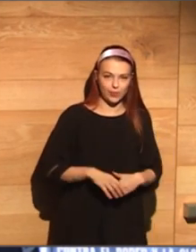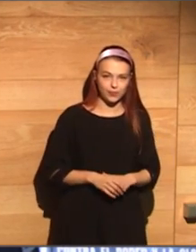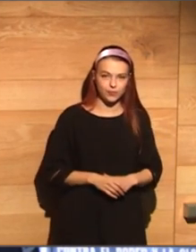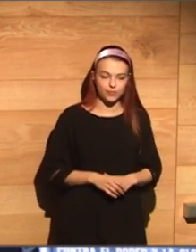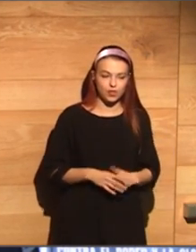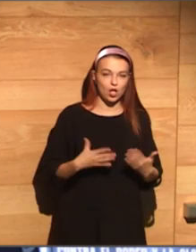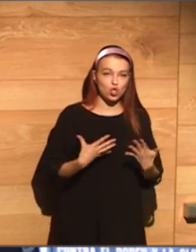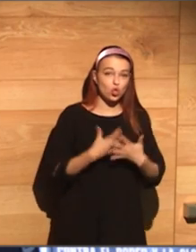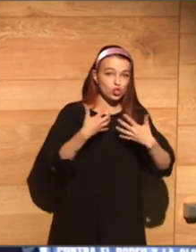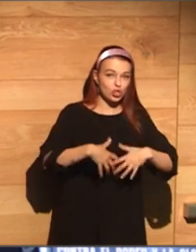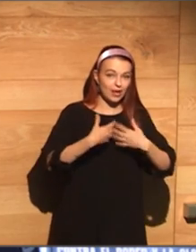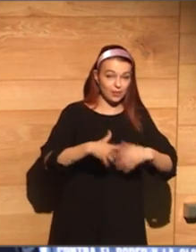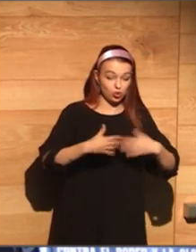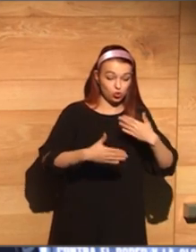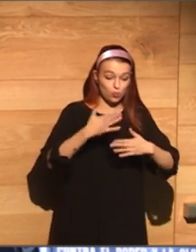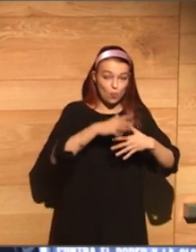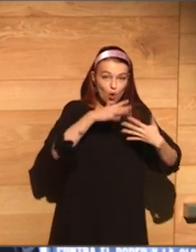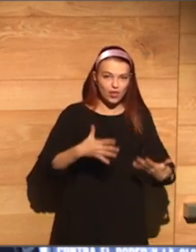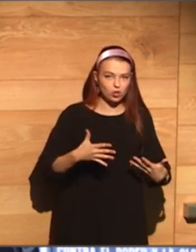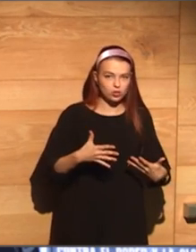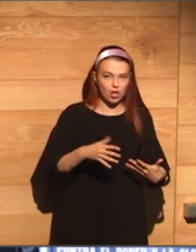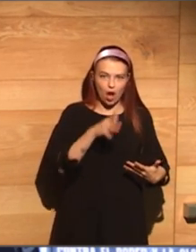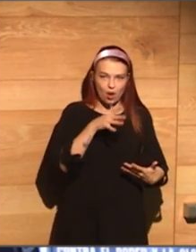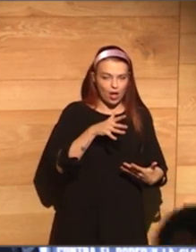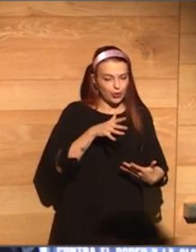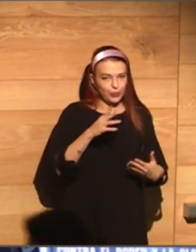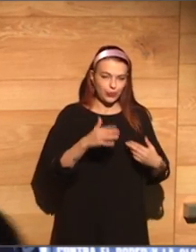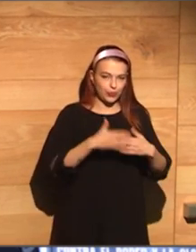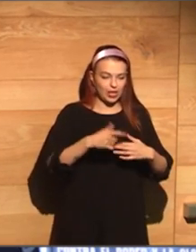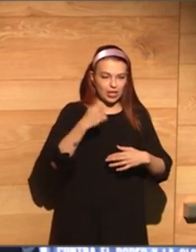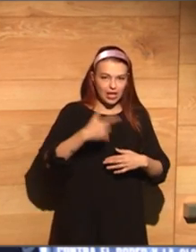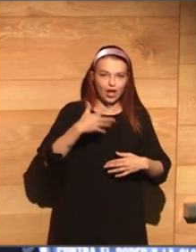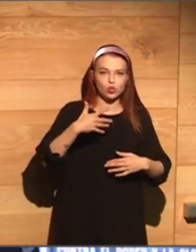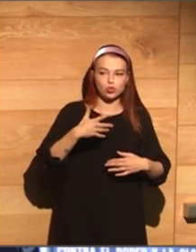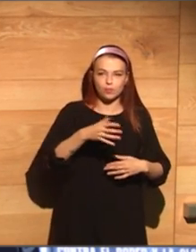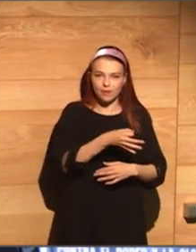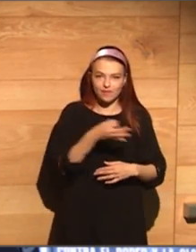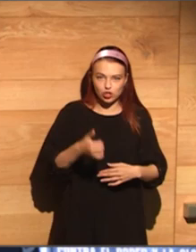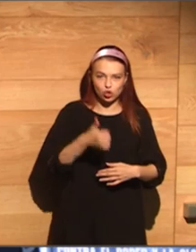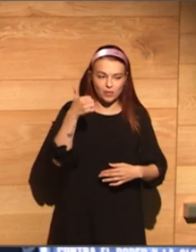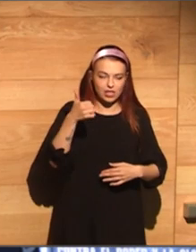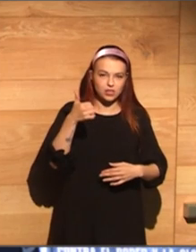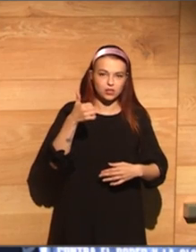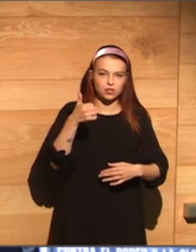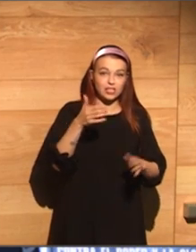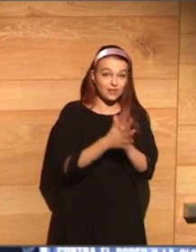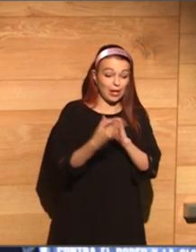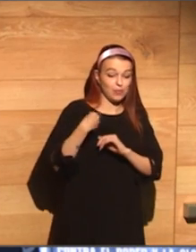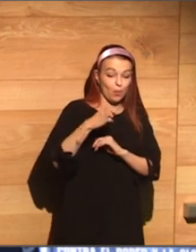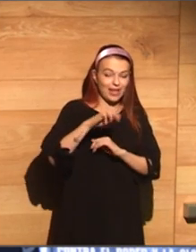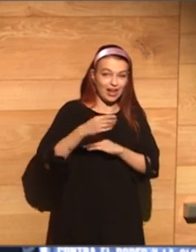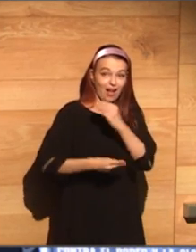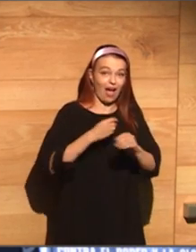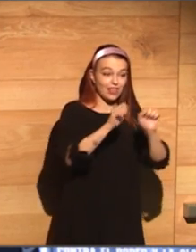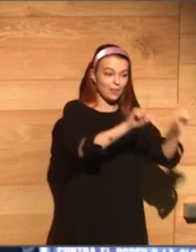Con todos estos aparatos modernos, muchísimo más sofisticados, muchísimo más caros, muchísimo más perfectos, no podrías hacer los planos de berlanga. Para